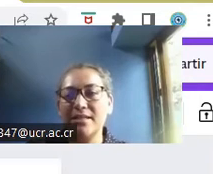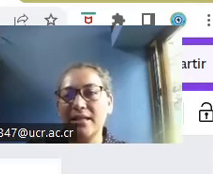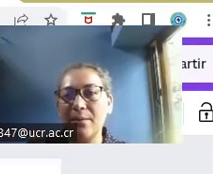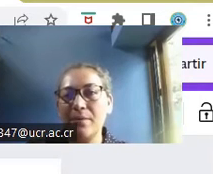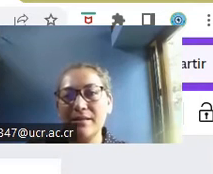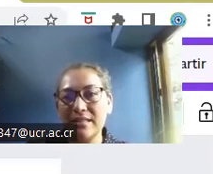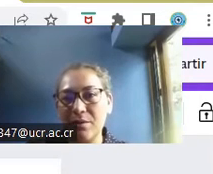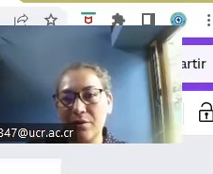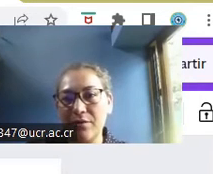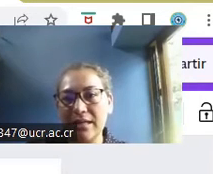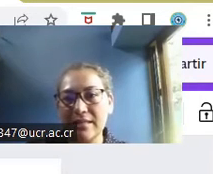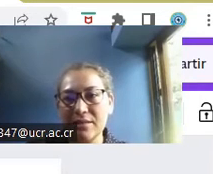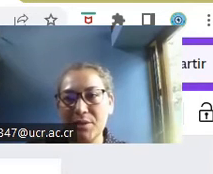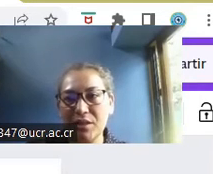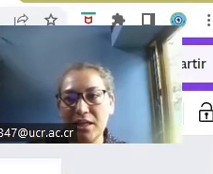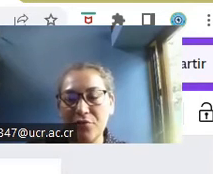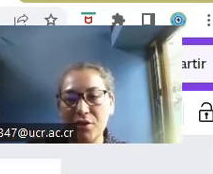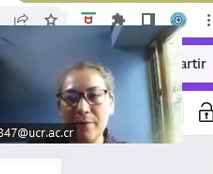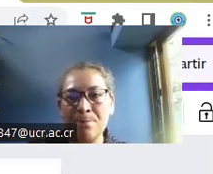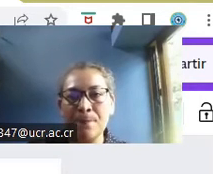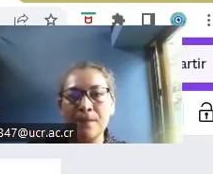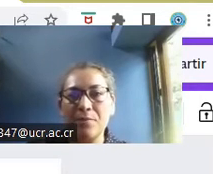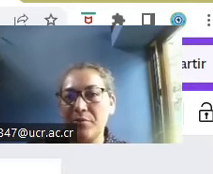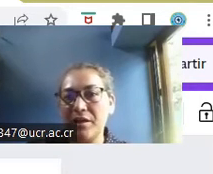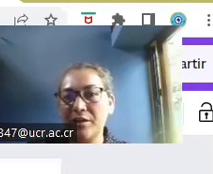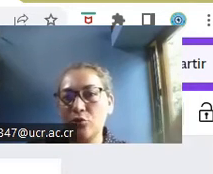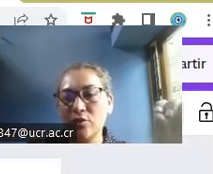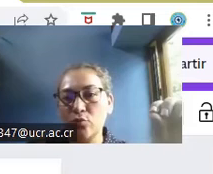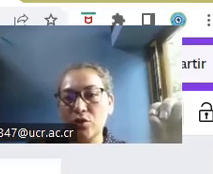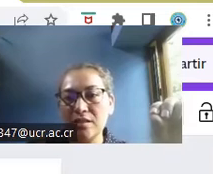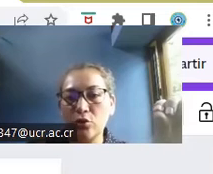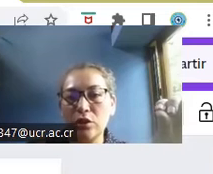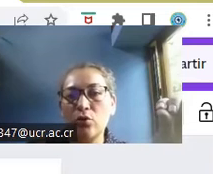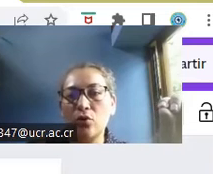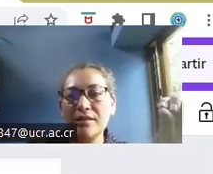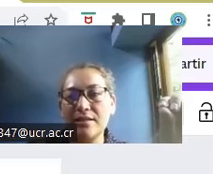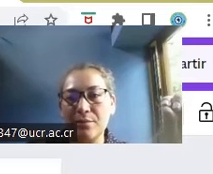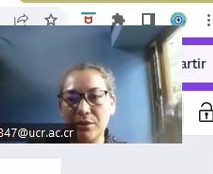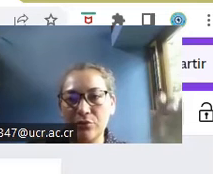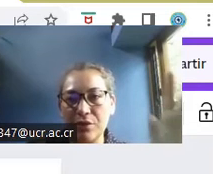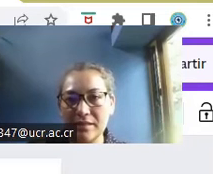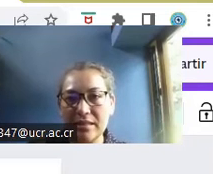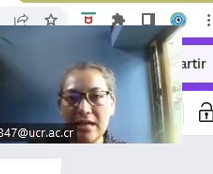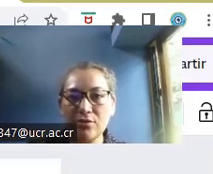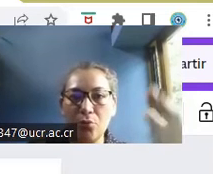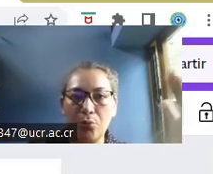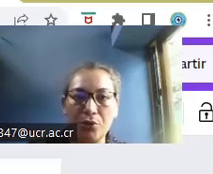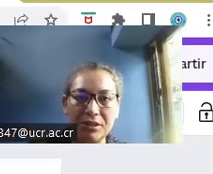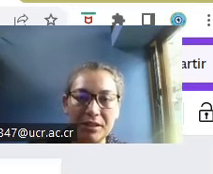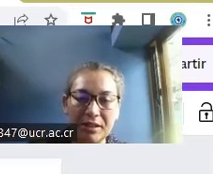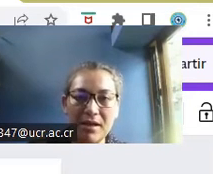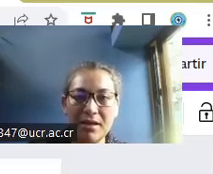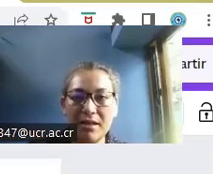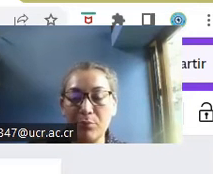la pantalla de Canva, se me va a abrir esta barrita acá arriba que me va a dar todas las opciones que yo tengo con este elemento. En este caso, le